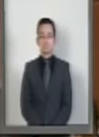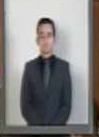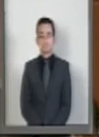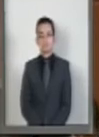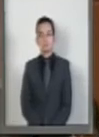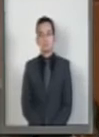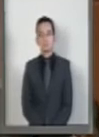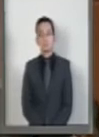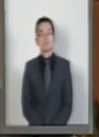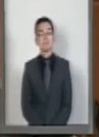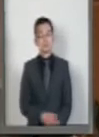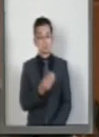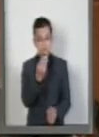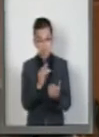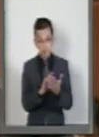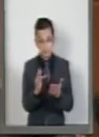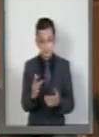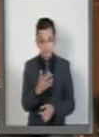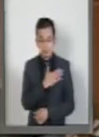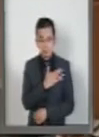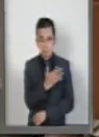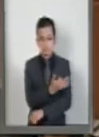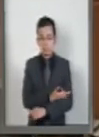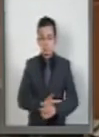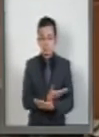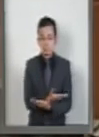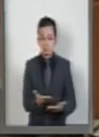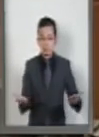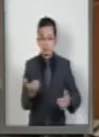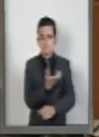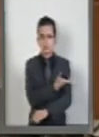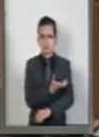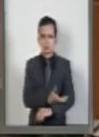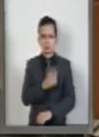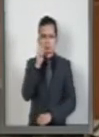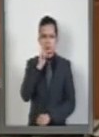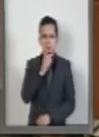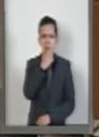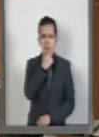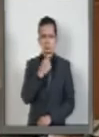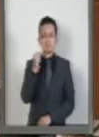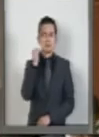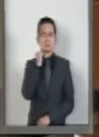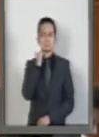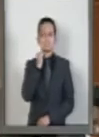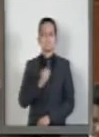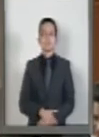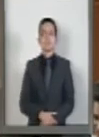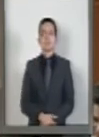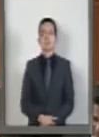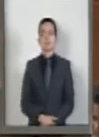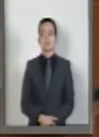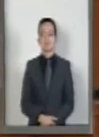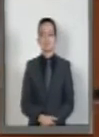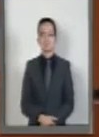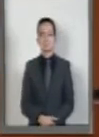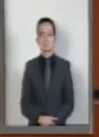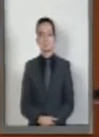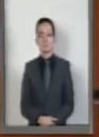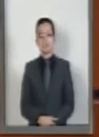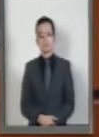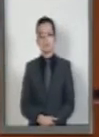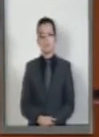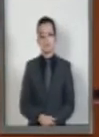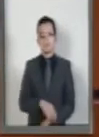Muchas gracias, buenas tardes, compañeras, compañeros senadores. No cabe ninguna duda que el proceso